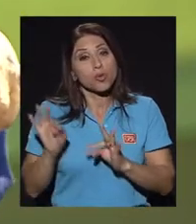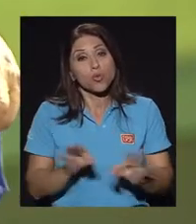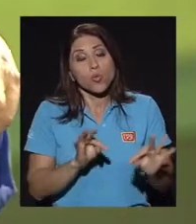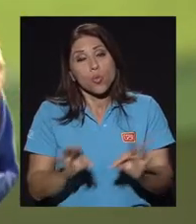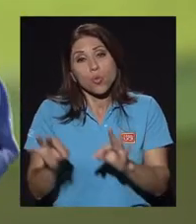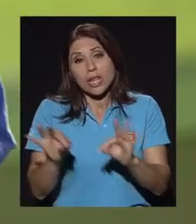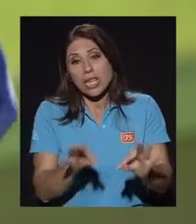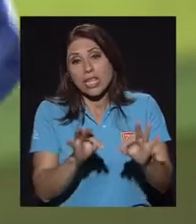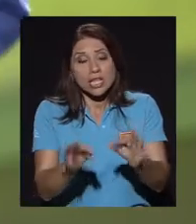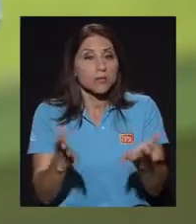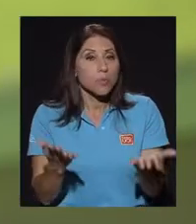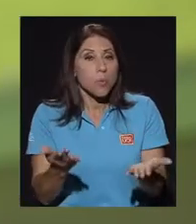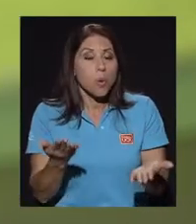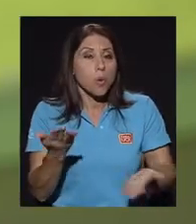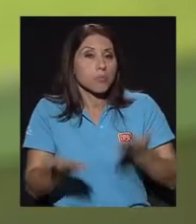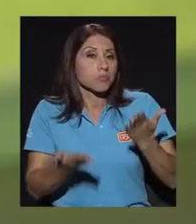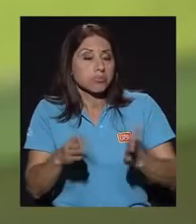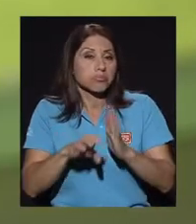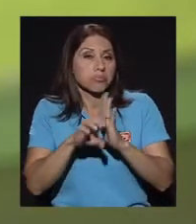un determinado distrito,